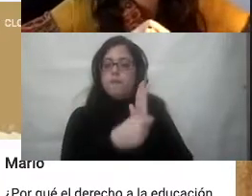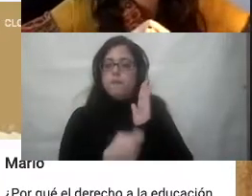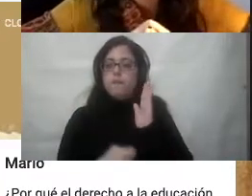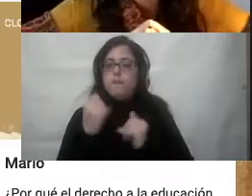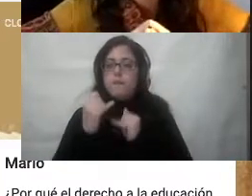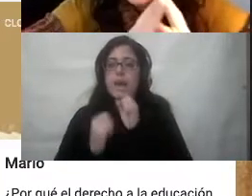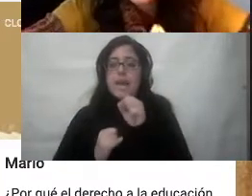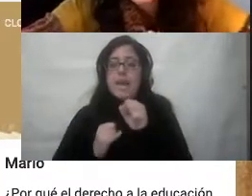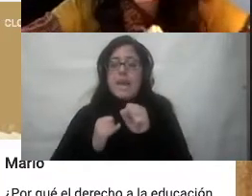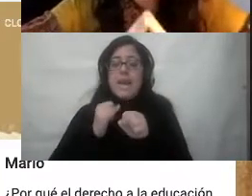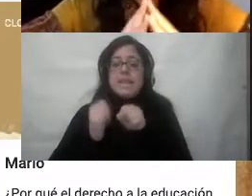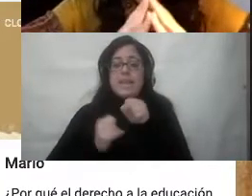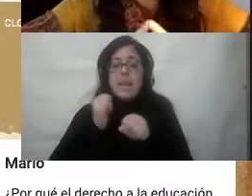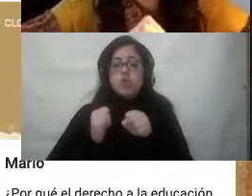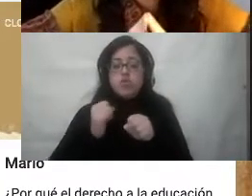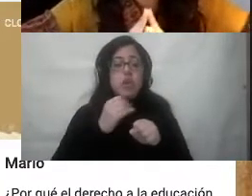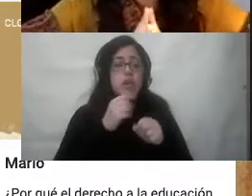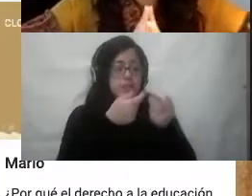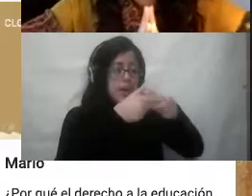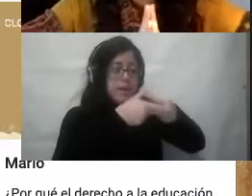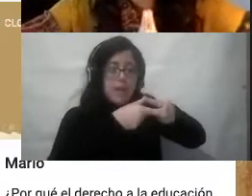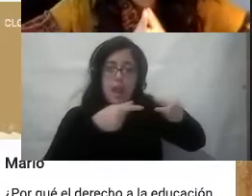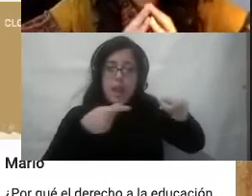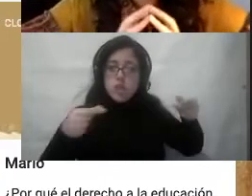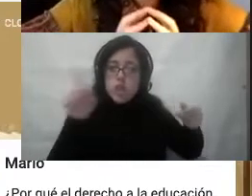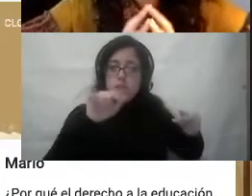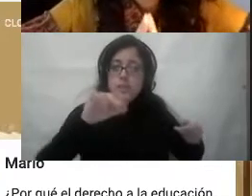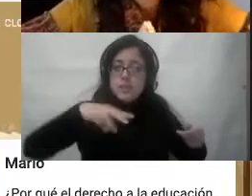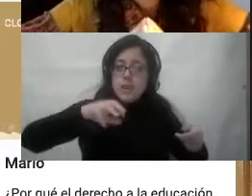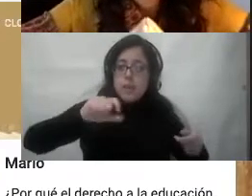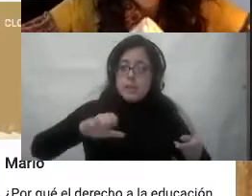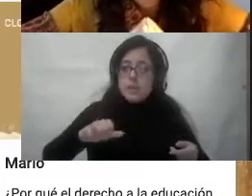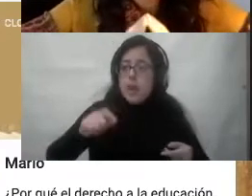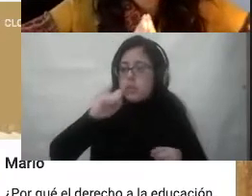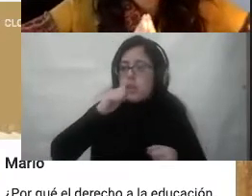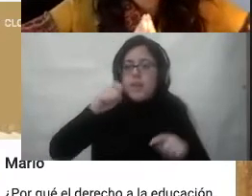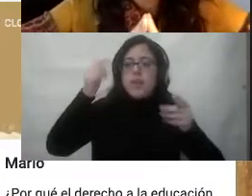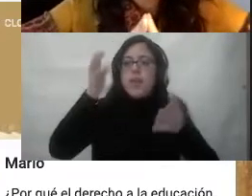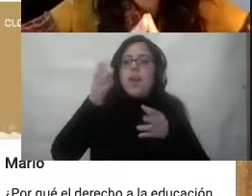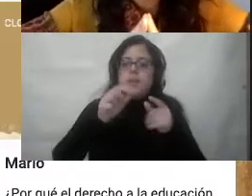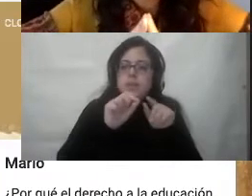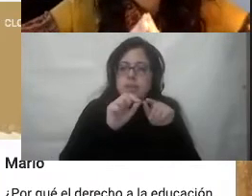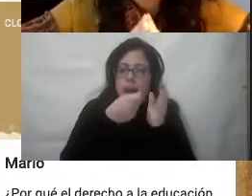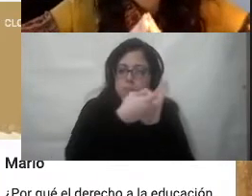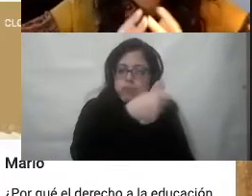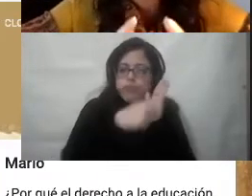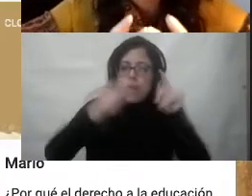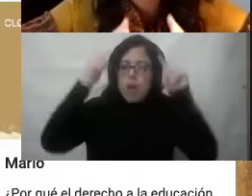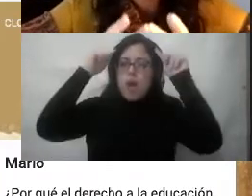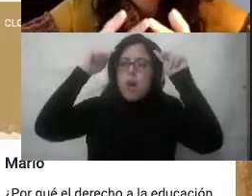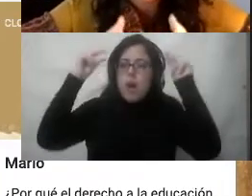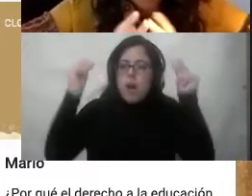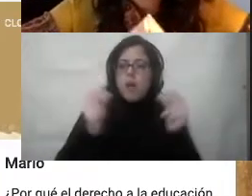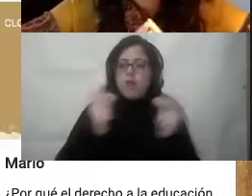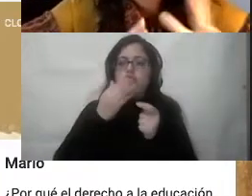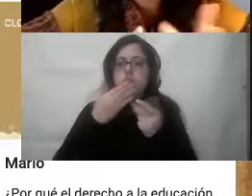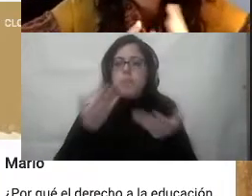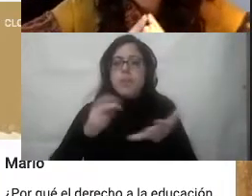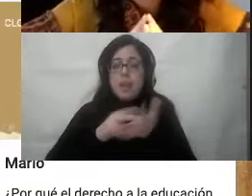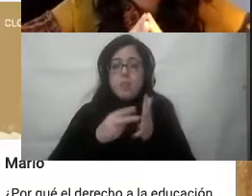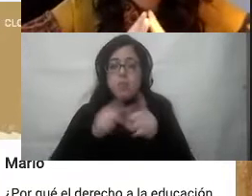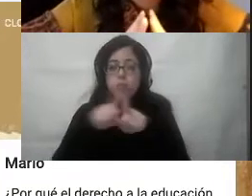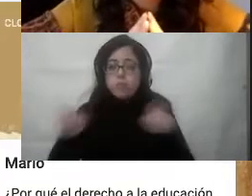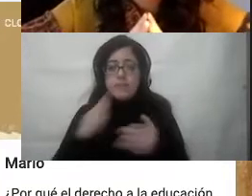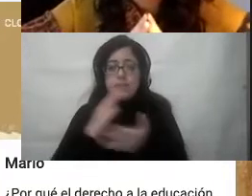resultados nacionales e internacionales, el CIMSE, mide habilidades, ¿ya?, en gran mayoría. Y nuestra evaluación de aula, el gran problema que tenemos, ahora